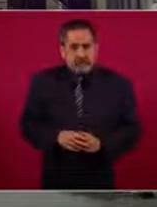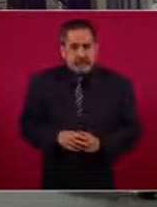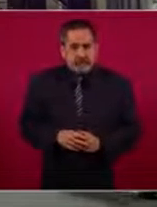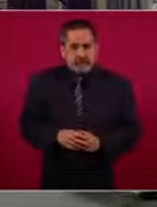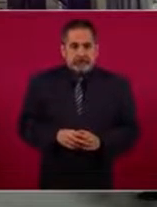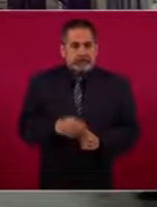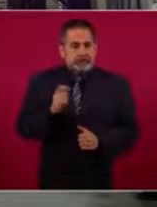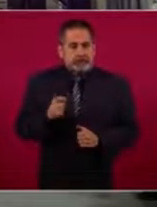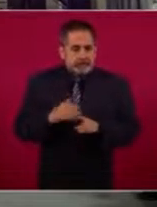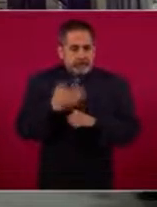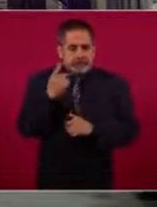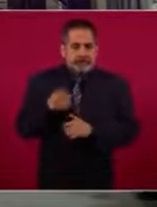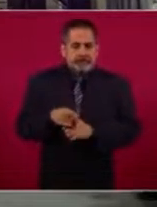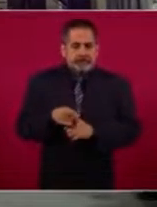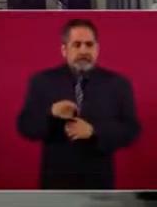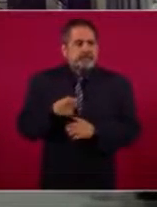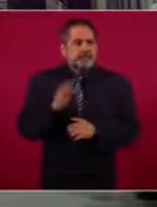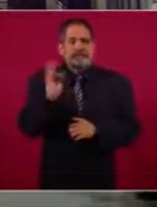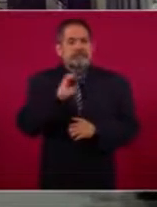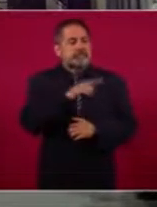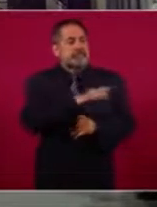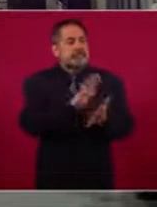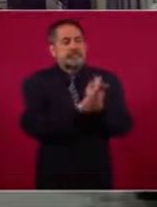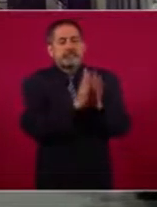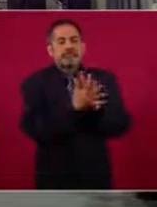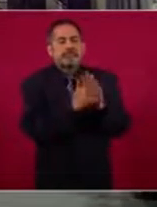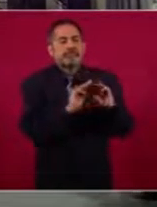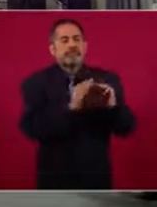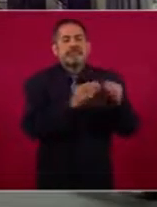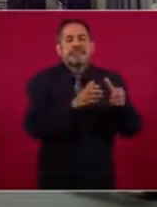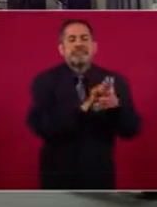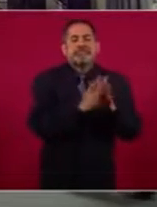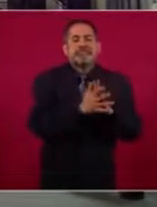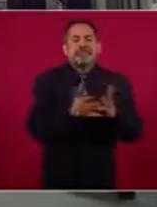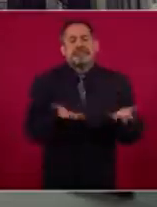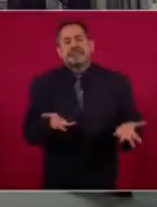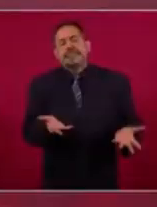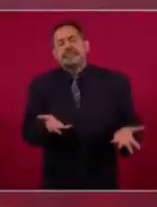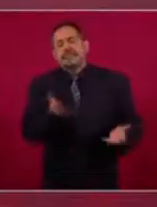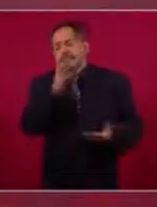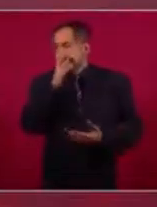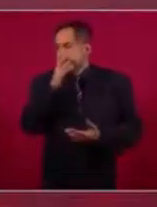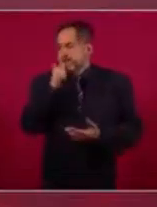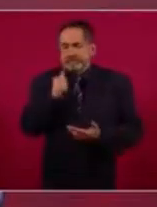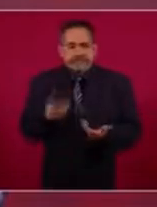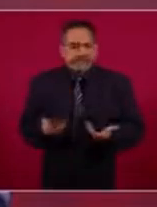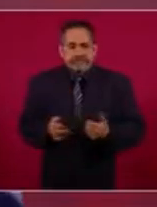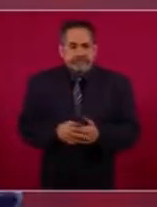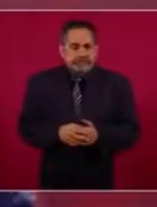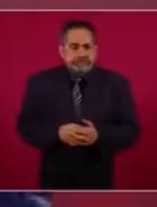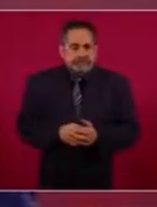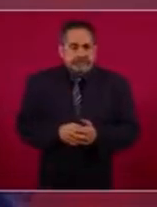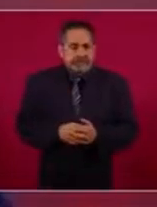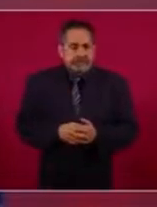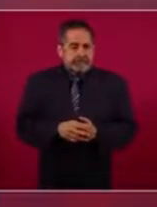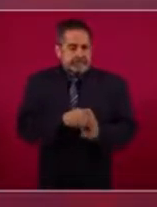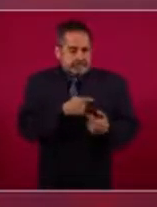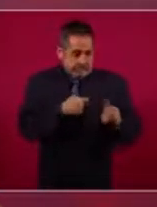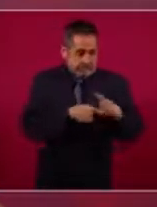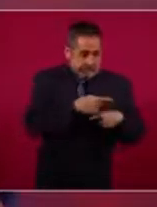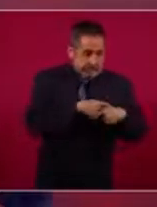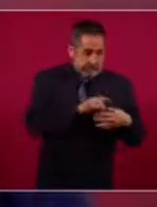porque si hay complicidad, si hay componendas